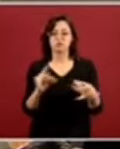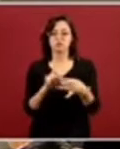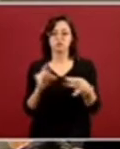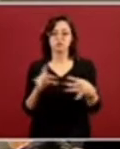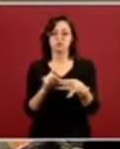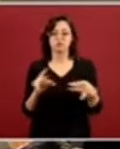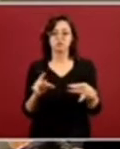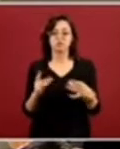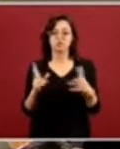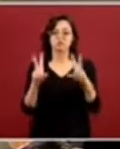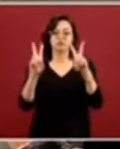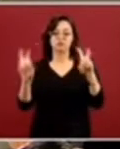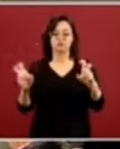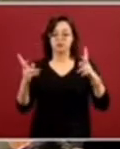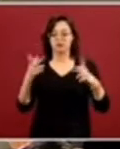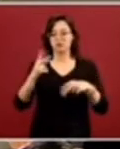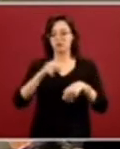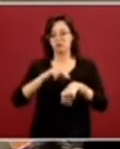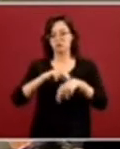los recursos humanos.